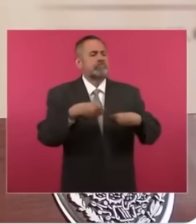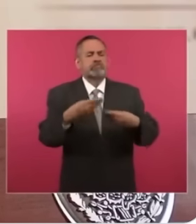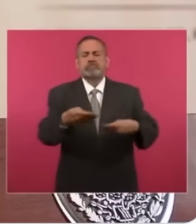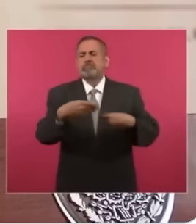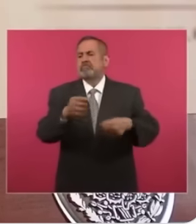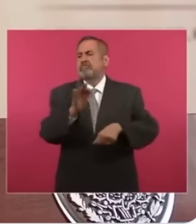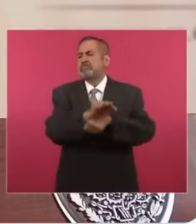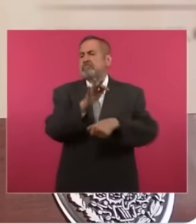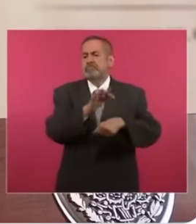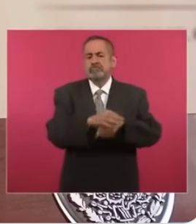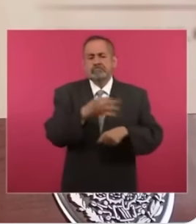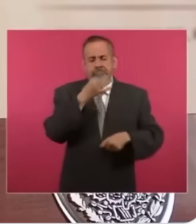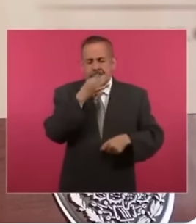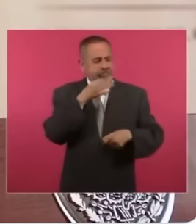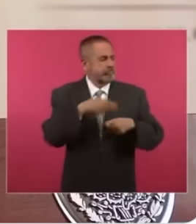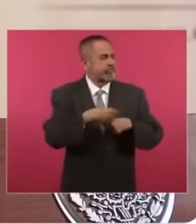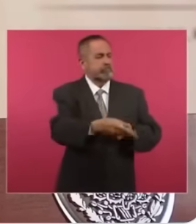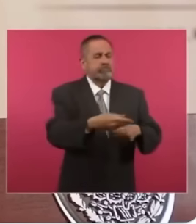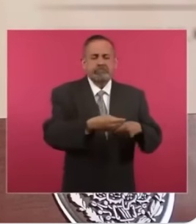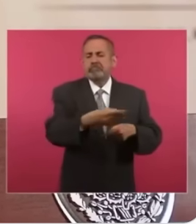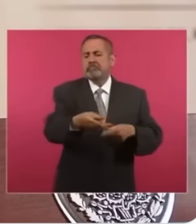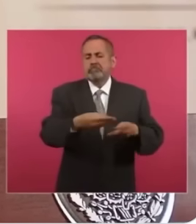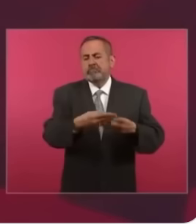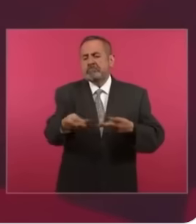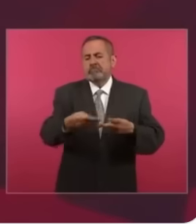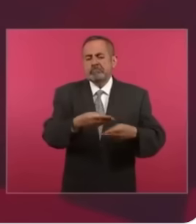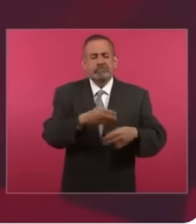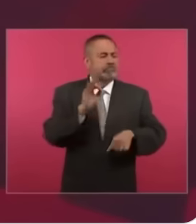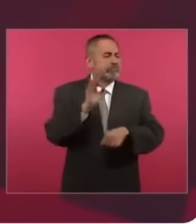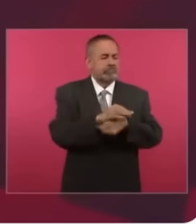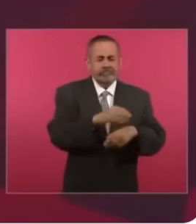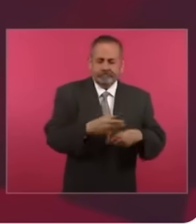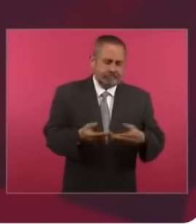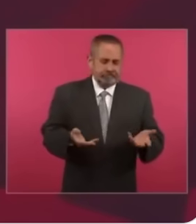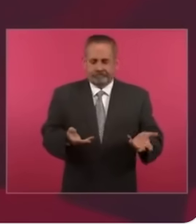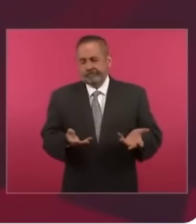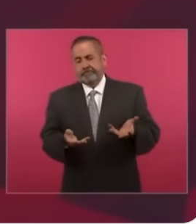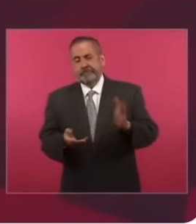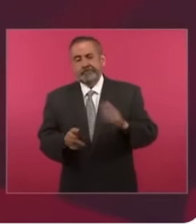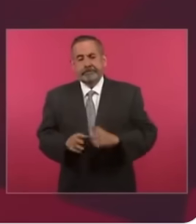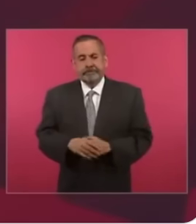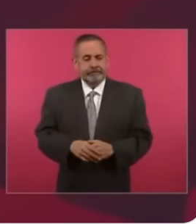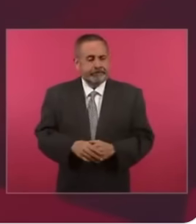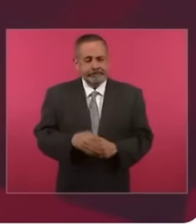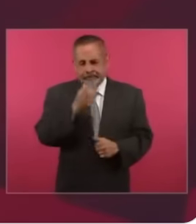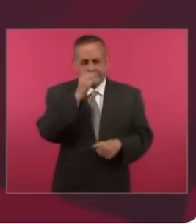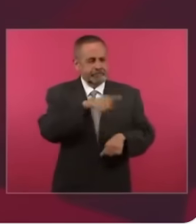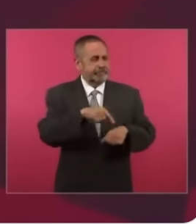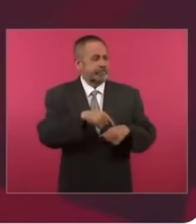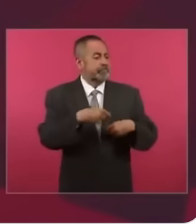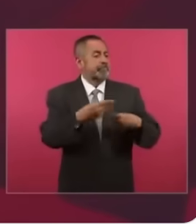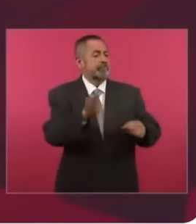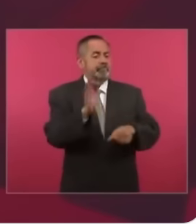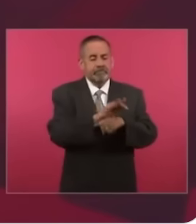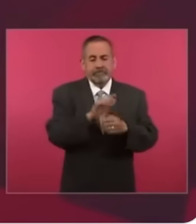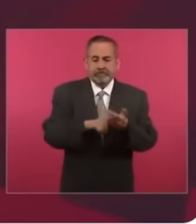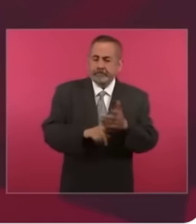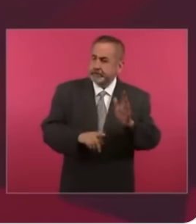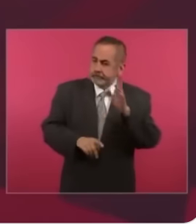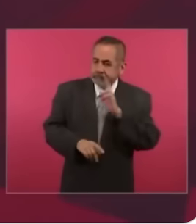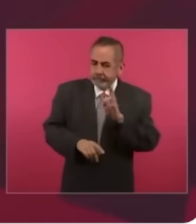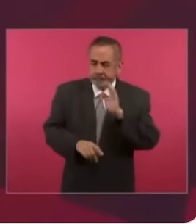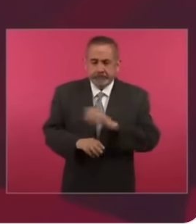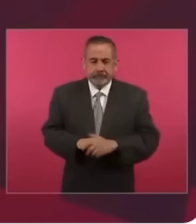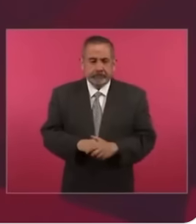en horas este en horas entregan Paz nada más que